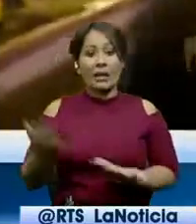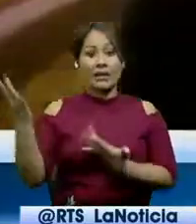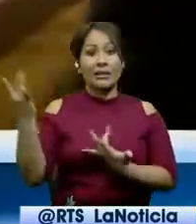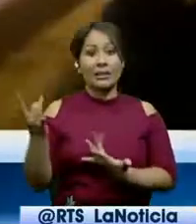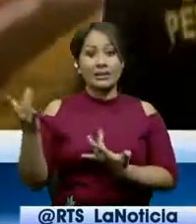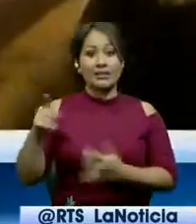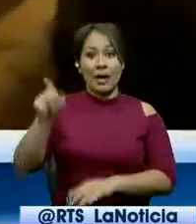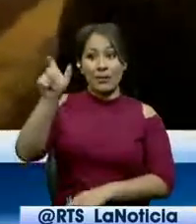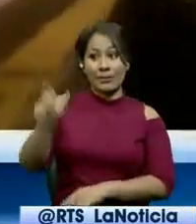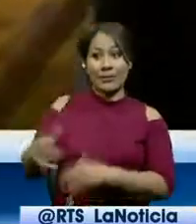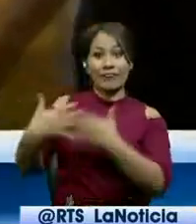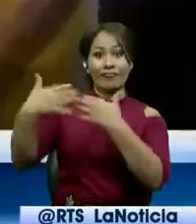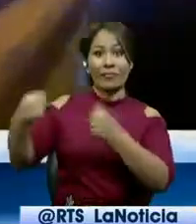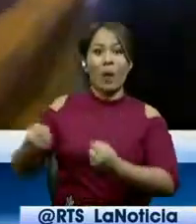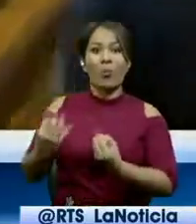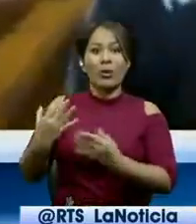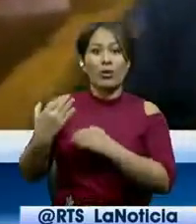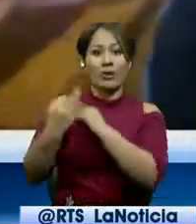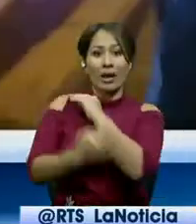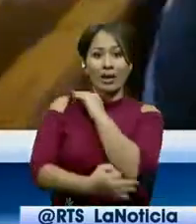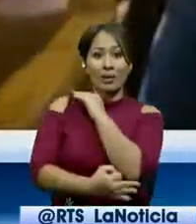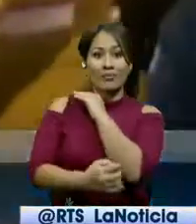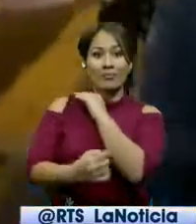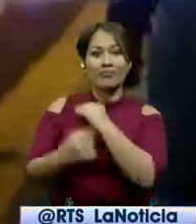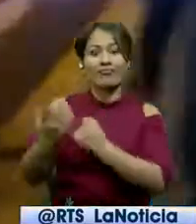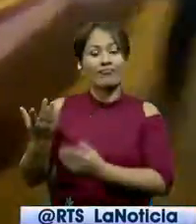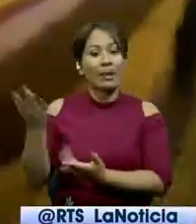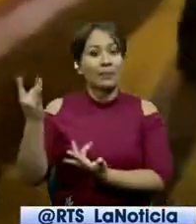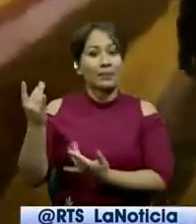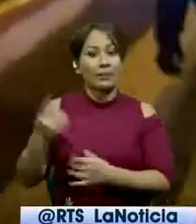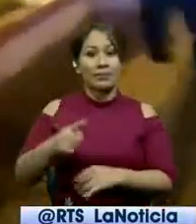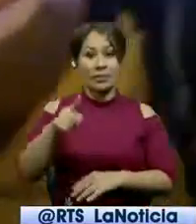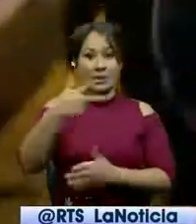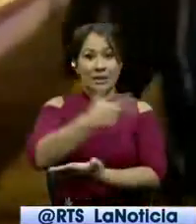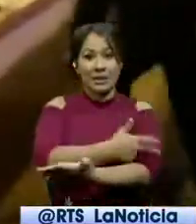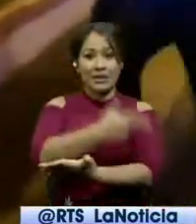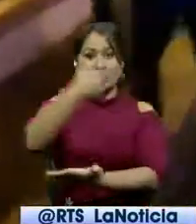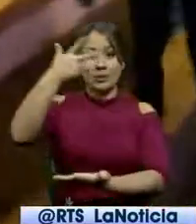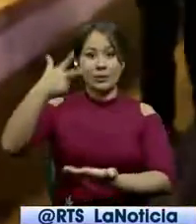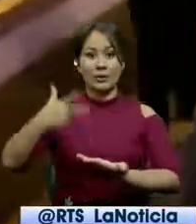Con imágenes de Nicolai Altamirano en Chimborazo, informó Darwin Altamirano.